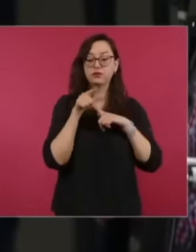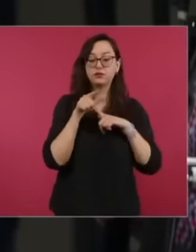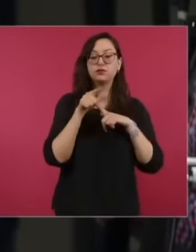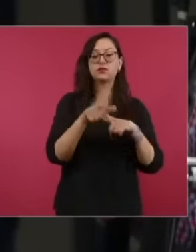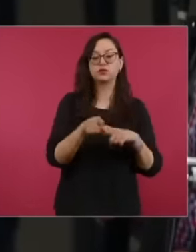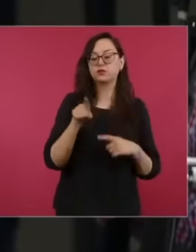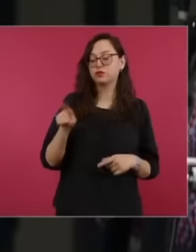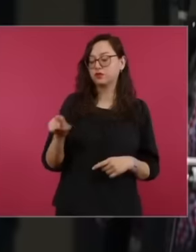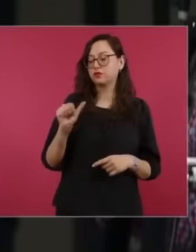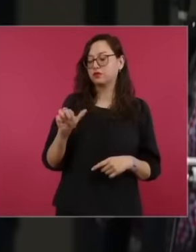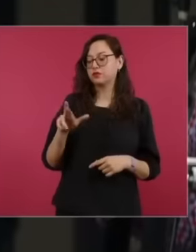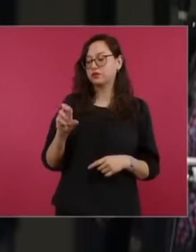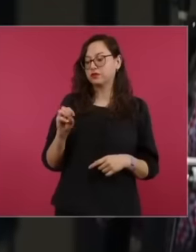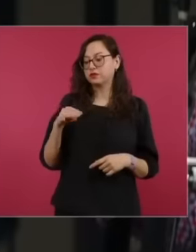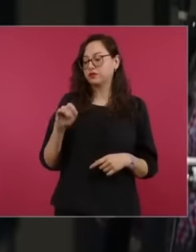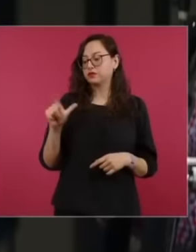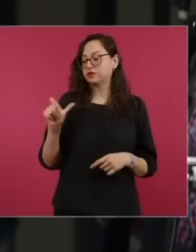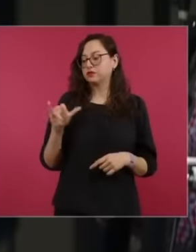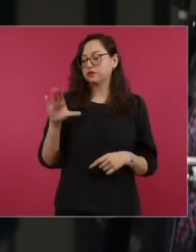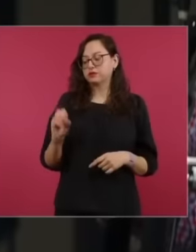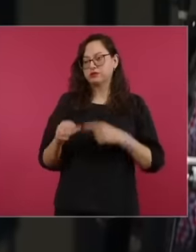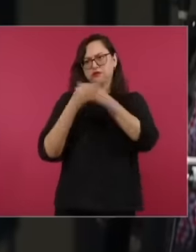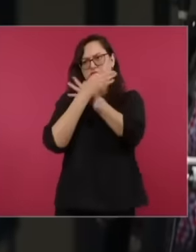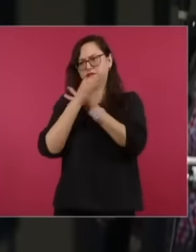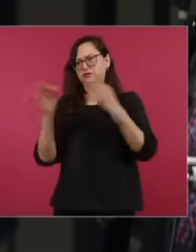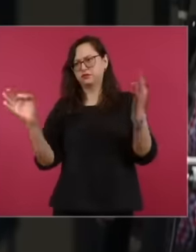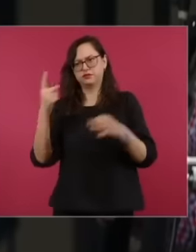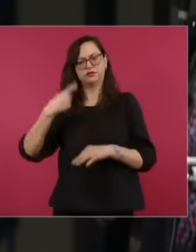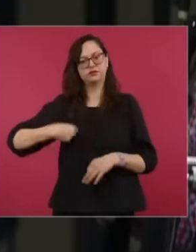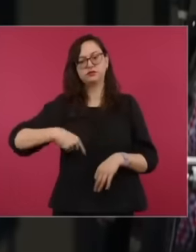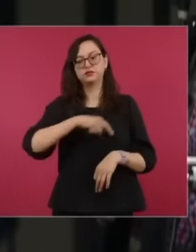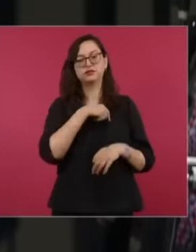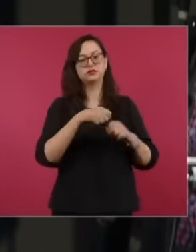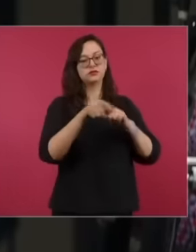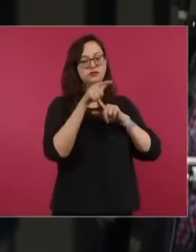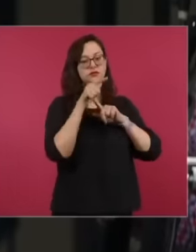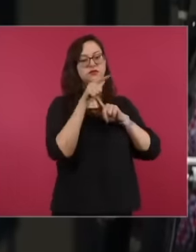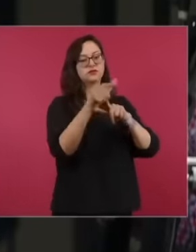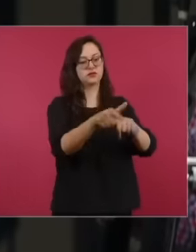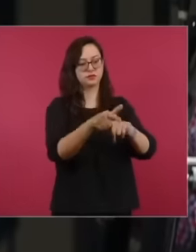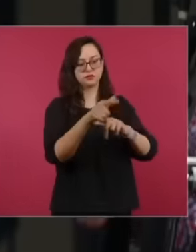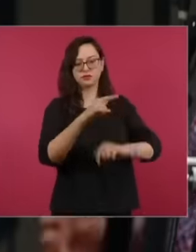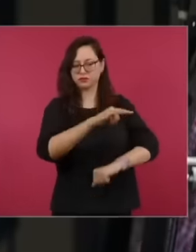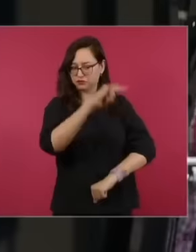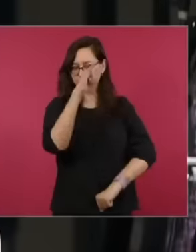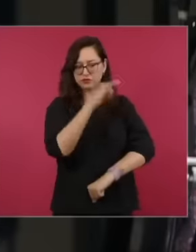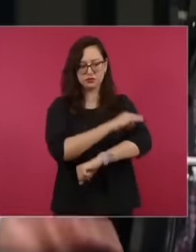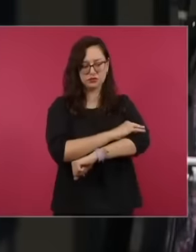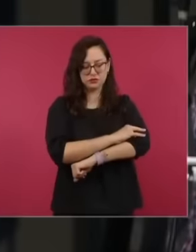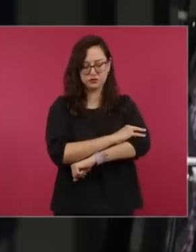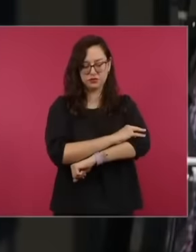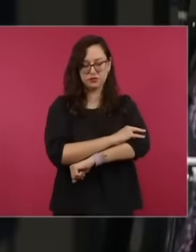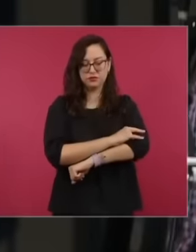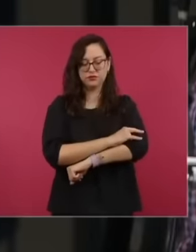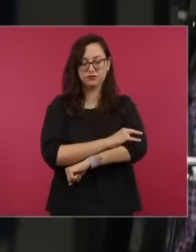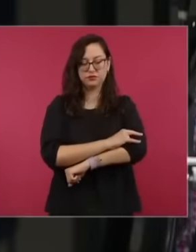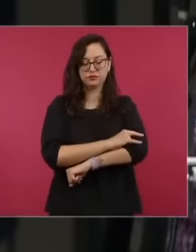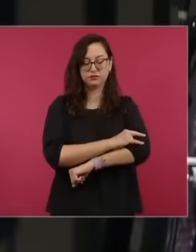desmintió esa publicación de un columnista llamado Julio Brito y lo